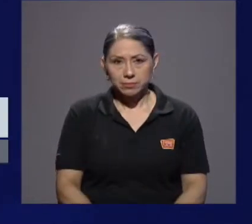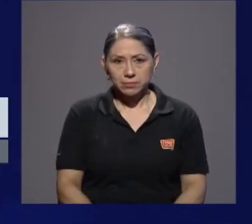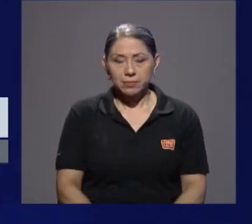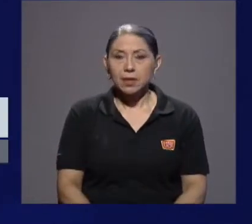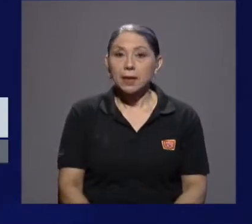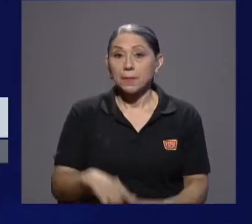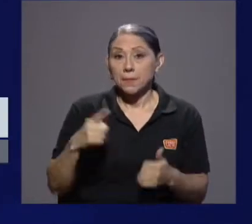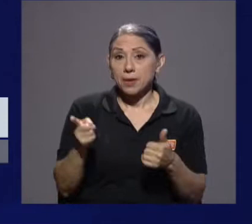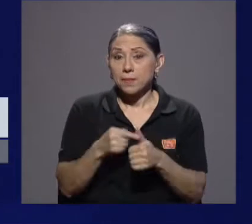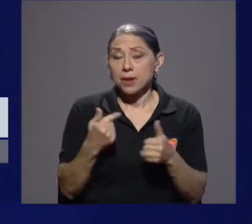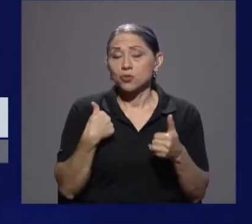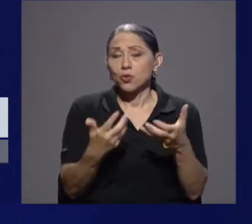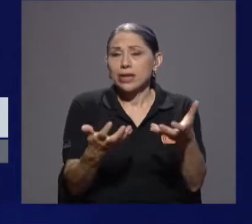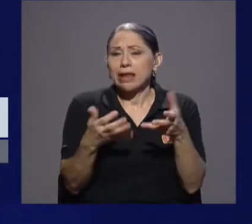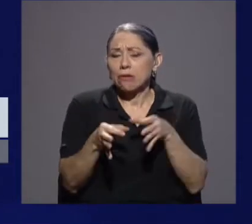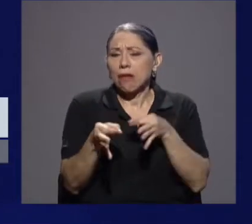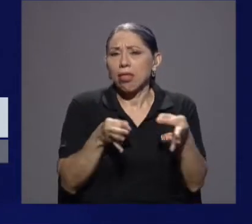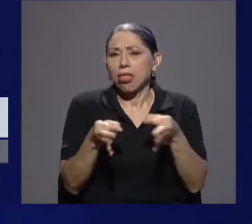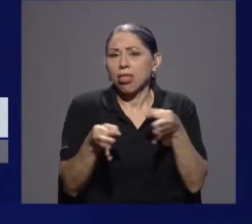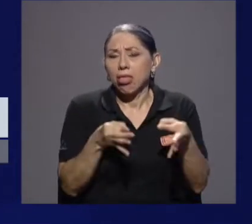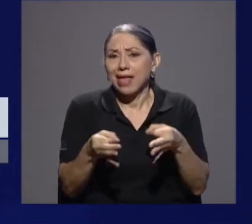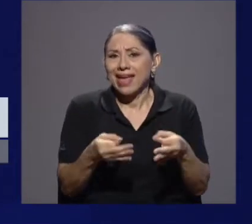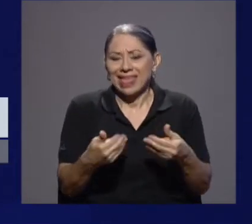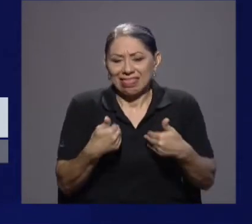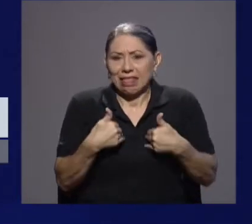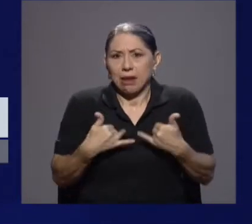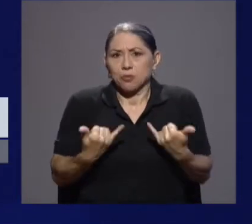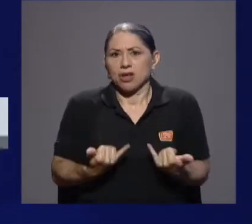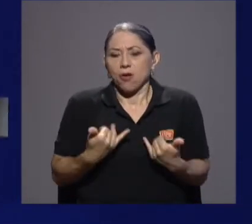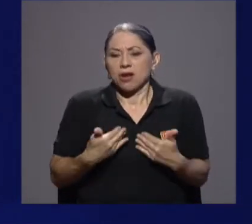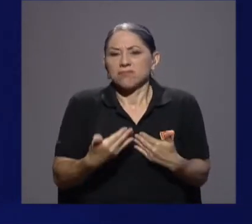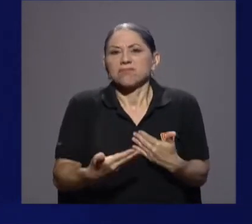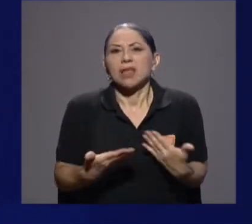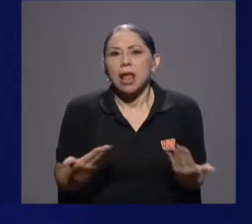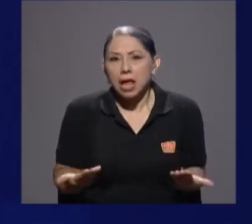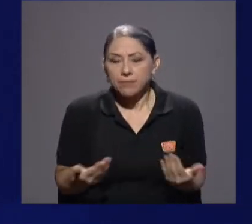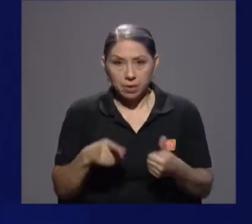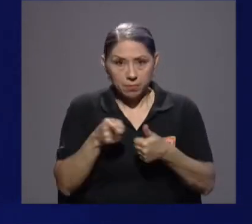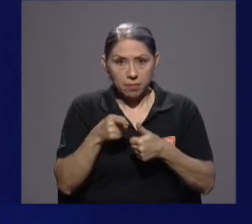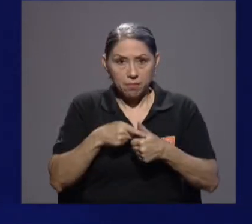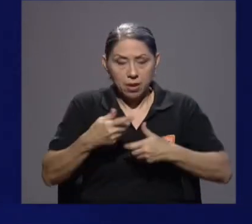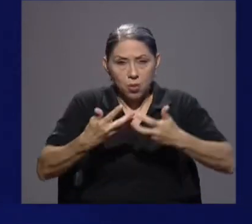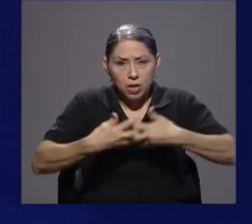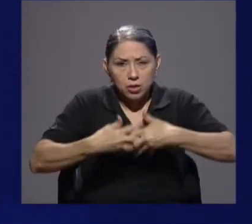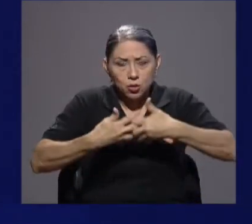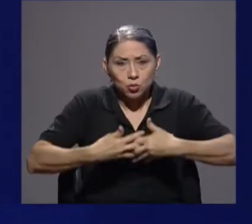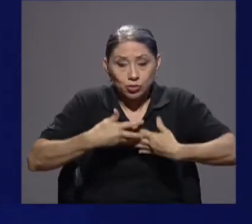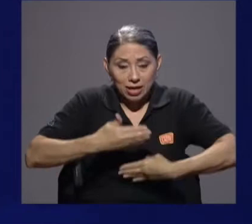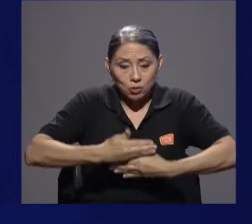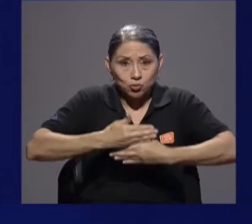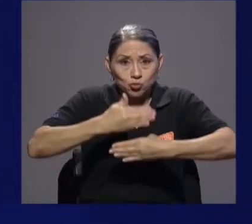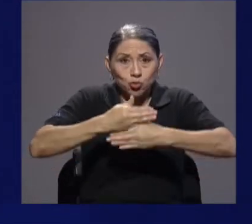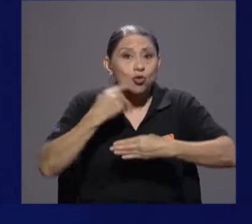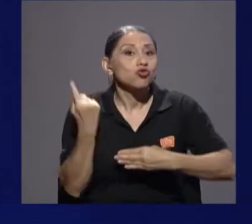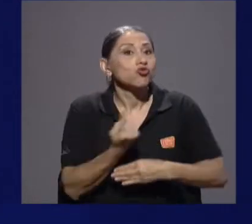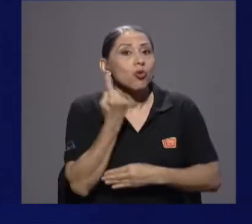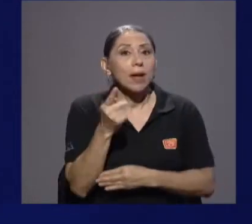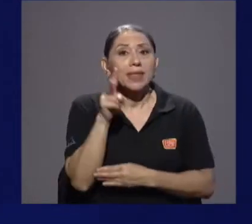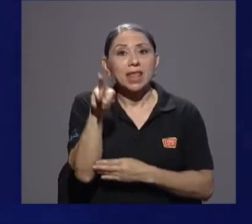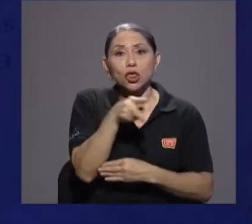Quiero dar primero un contexto de qué es lo que tenemos enfrente. Primero, la industria de la construcción se restringió solo 2 semanas,